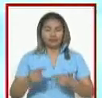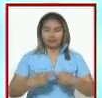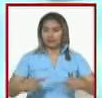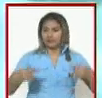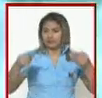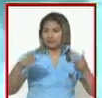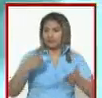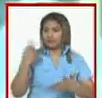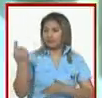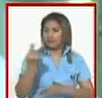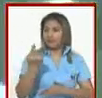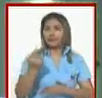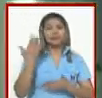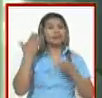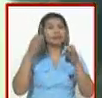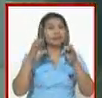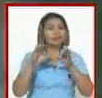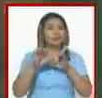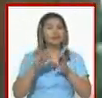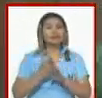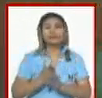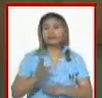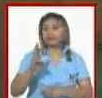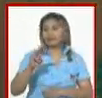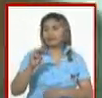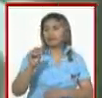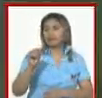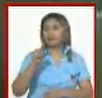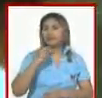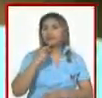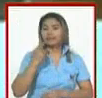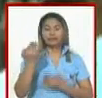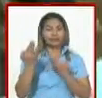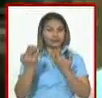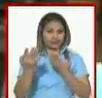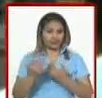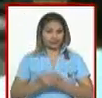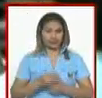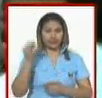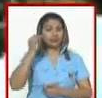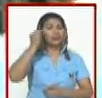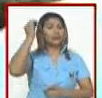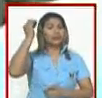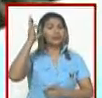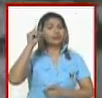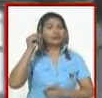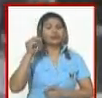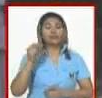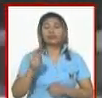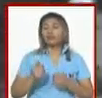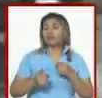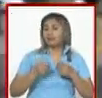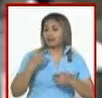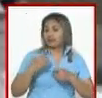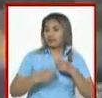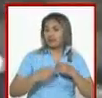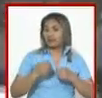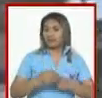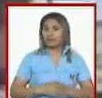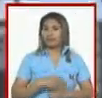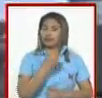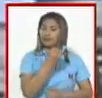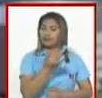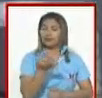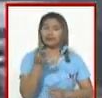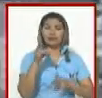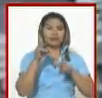la oposición afirman que es la única coherente de la línea del movimiento al socialismo y que esperan que esa opinión no le cueste el cargo actual hay